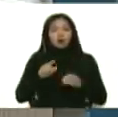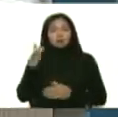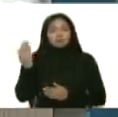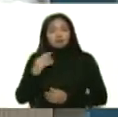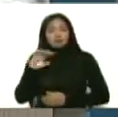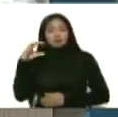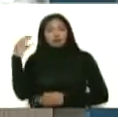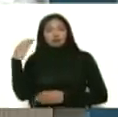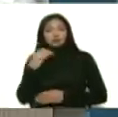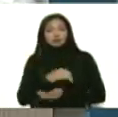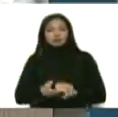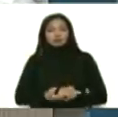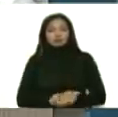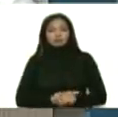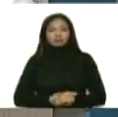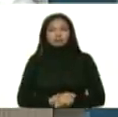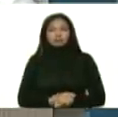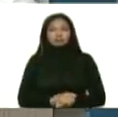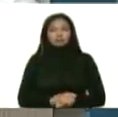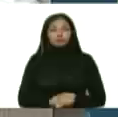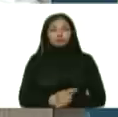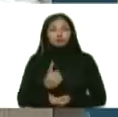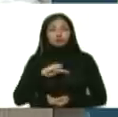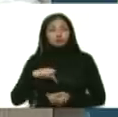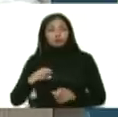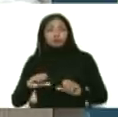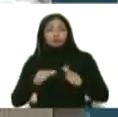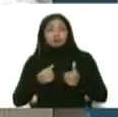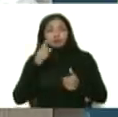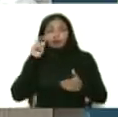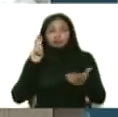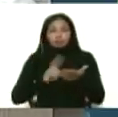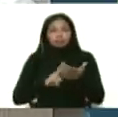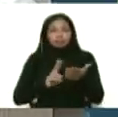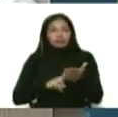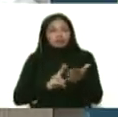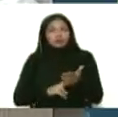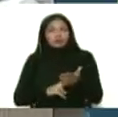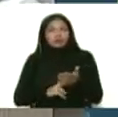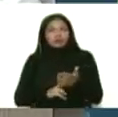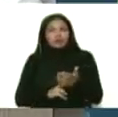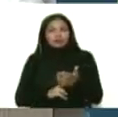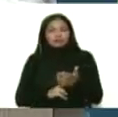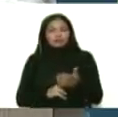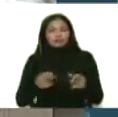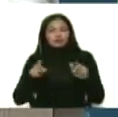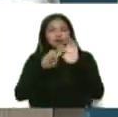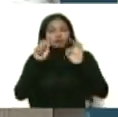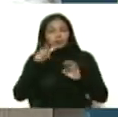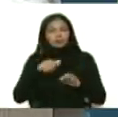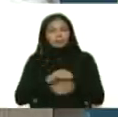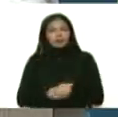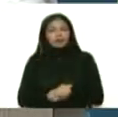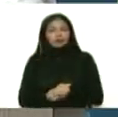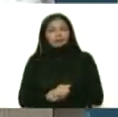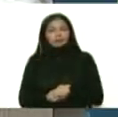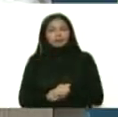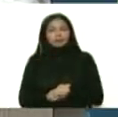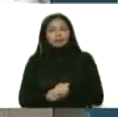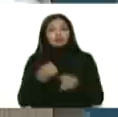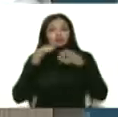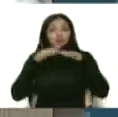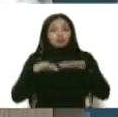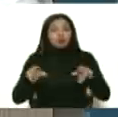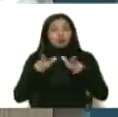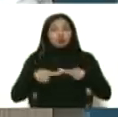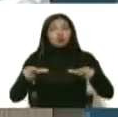Colombia. En este momento hemos establecido un verdadero, así se llama, tapón epidemiológico en las localidades de San Antonio y